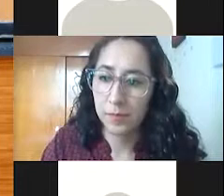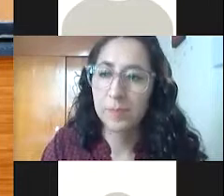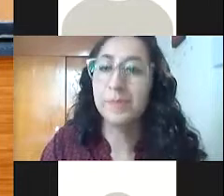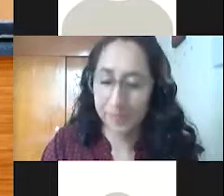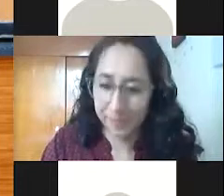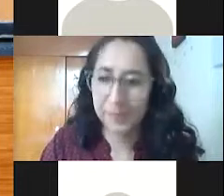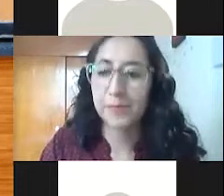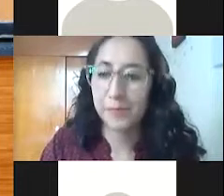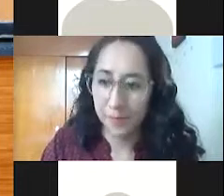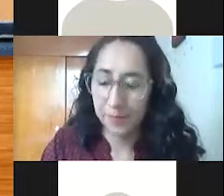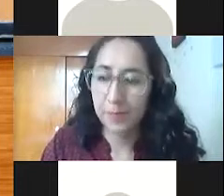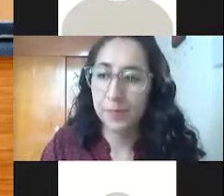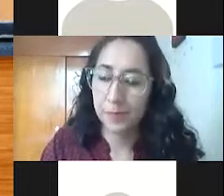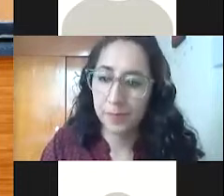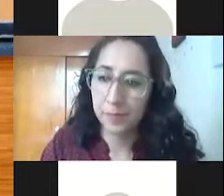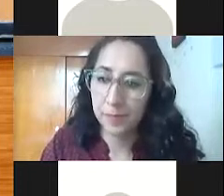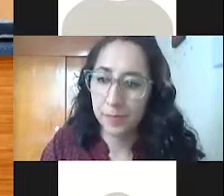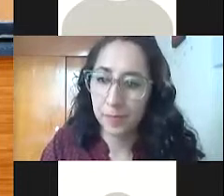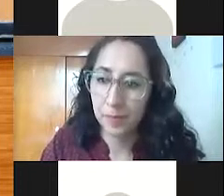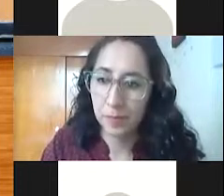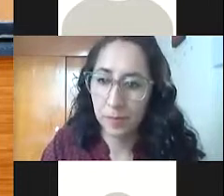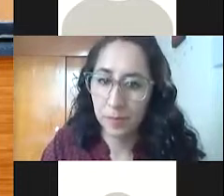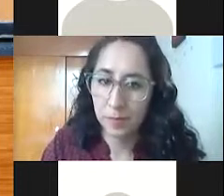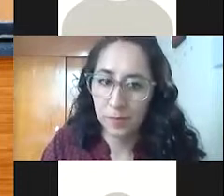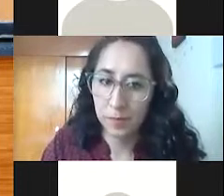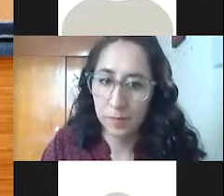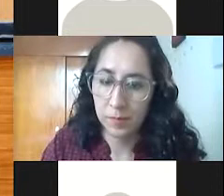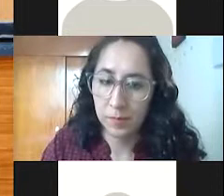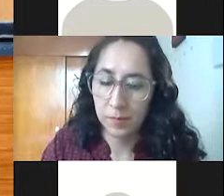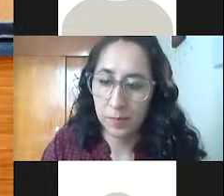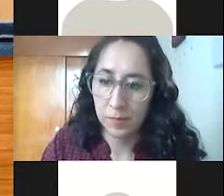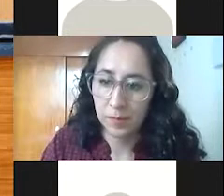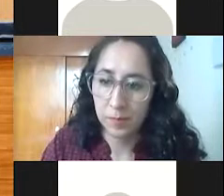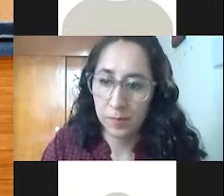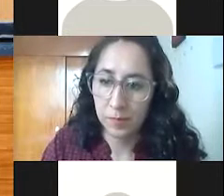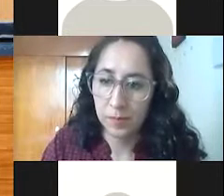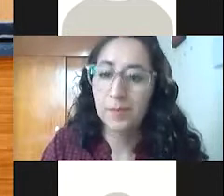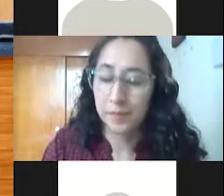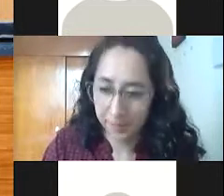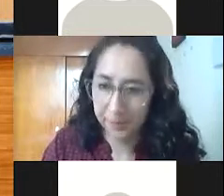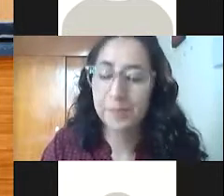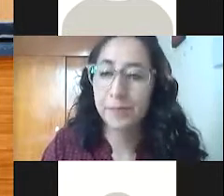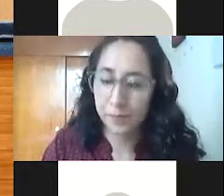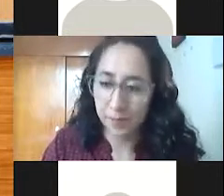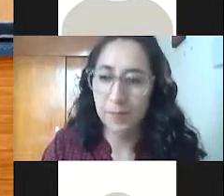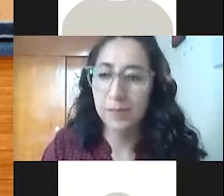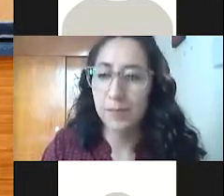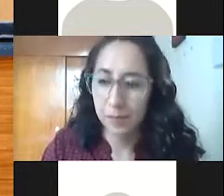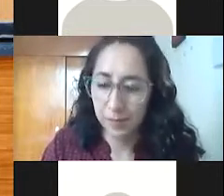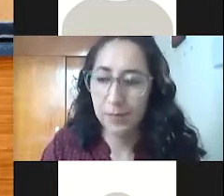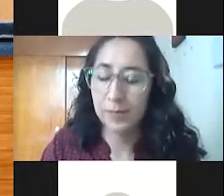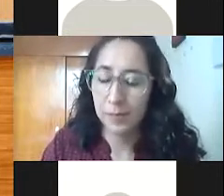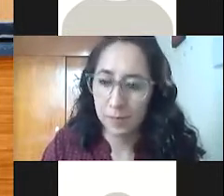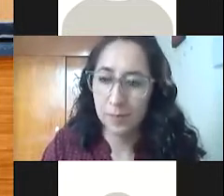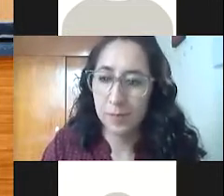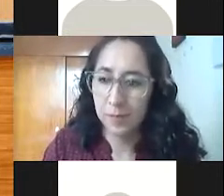principalmente. Otra para disminuir también el tráfico en ciertas áreas, en ciertas zonas, también lo